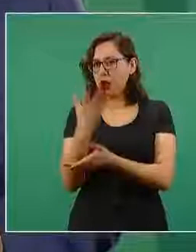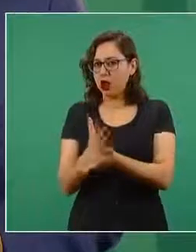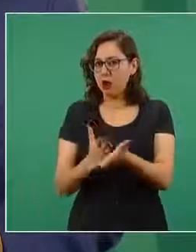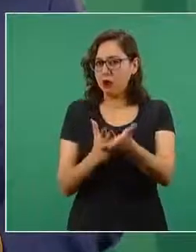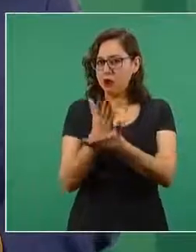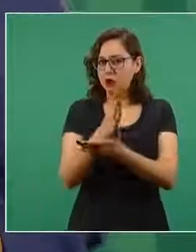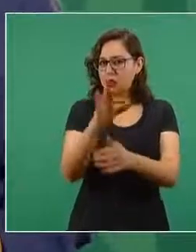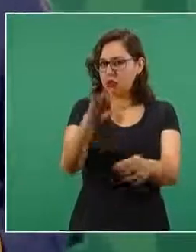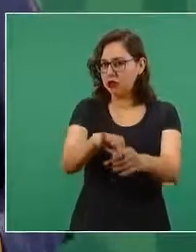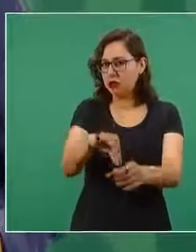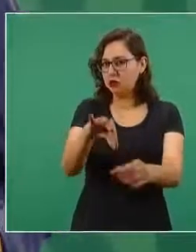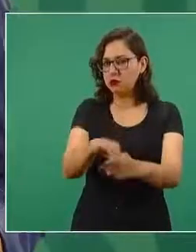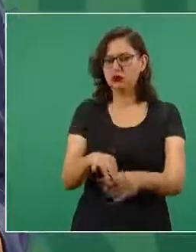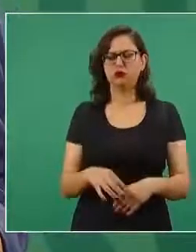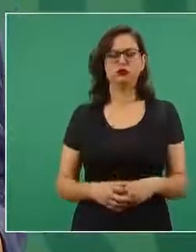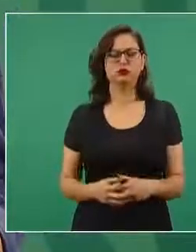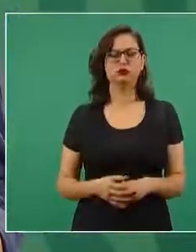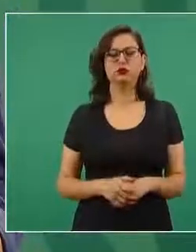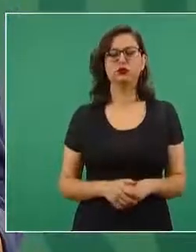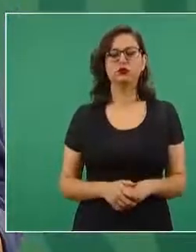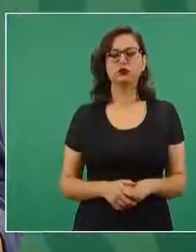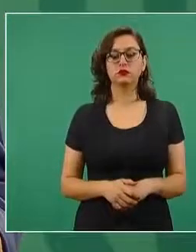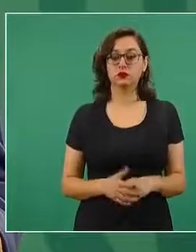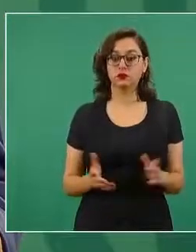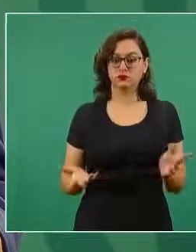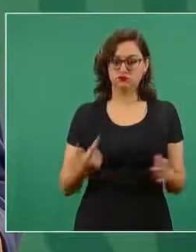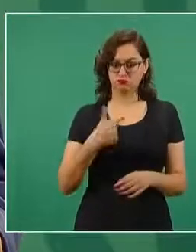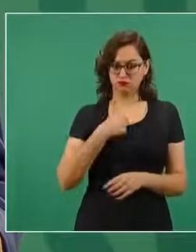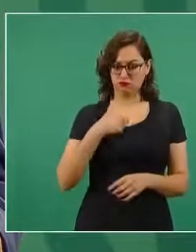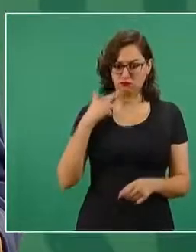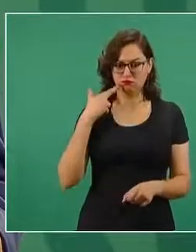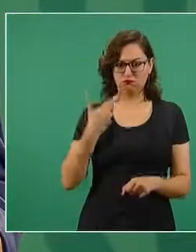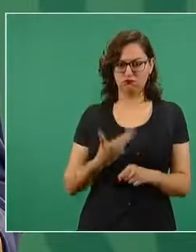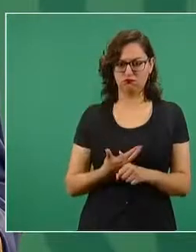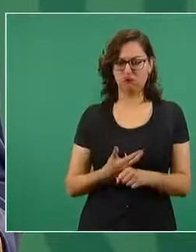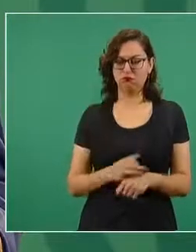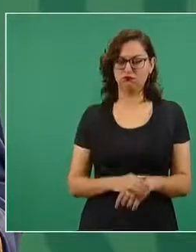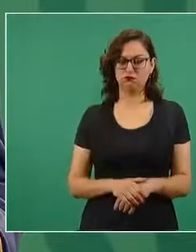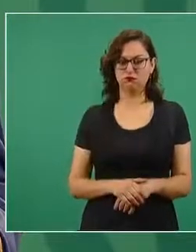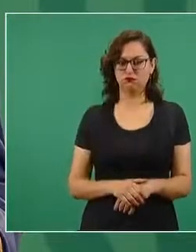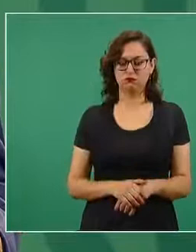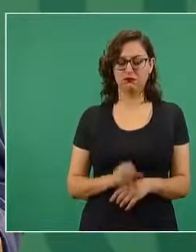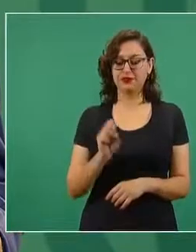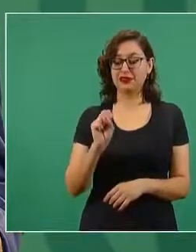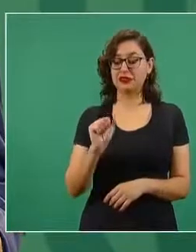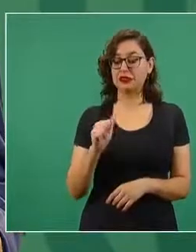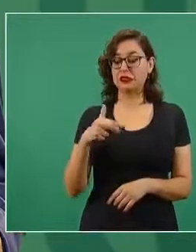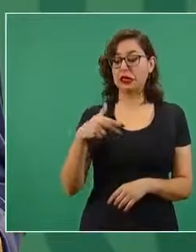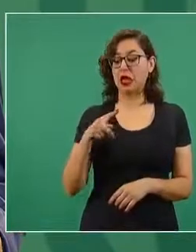No, eso lo maneja Santiago Nieto, pero sí